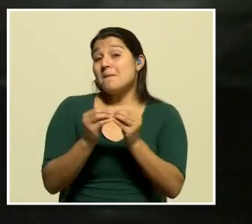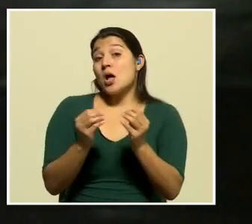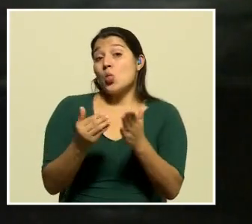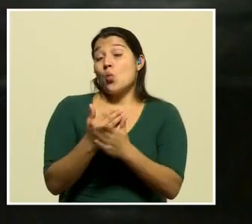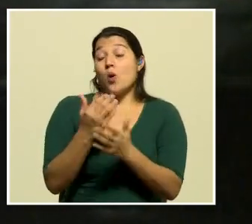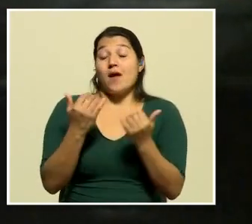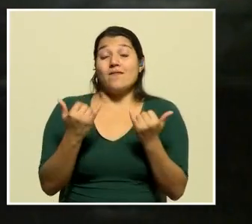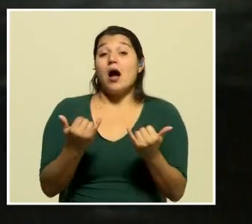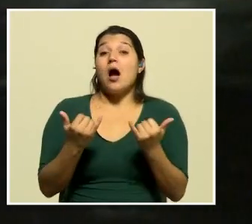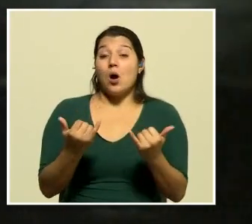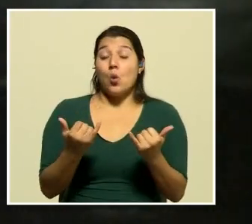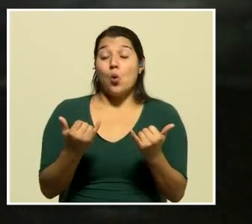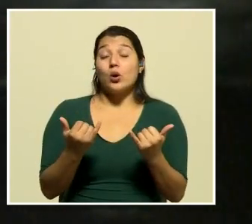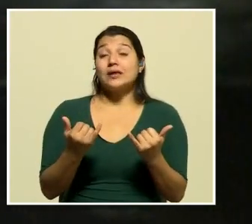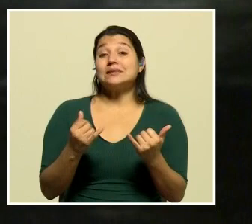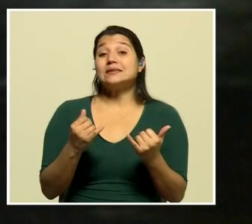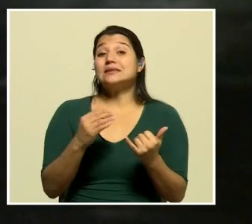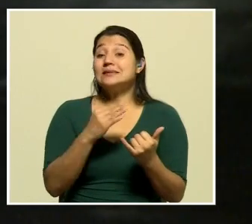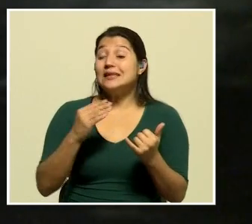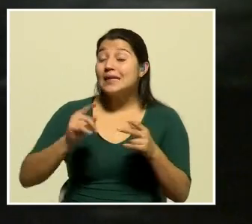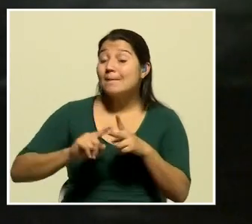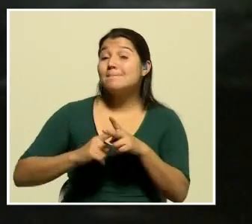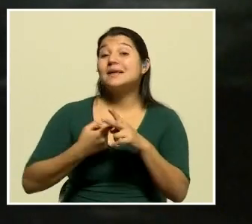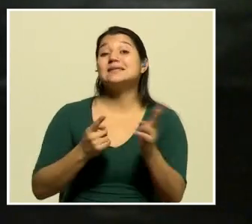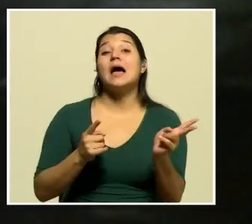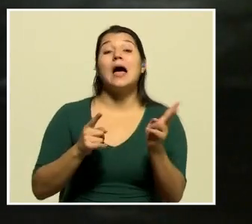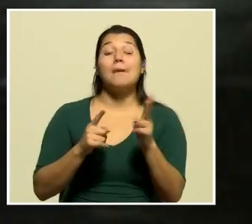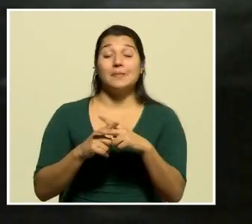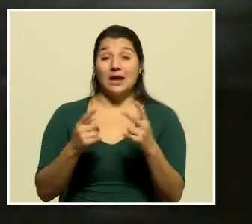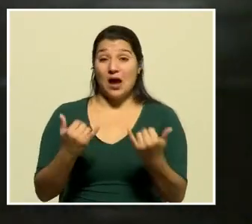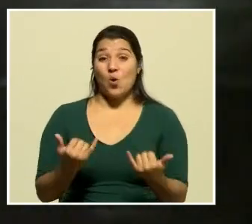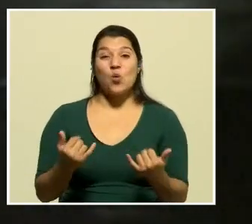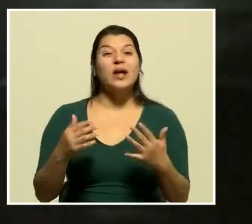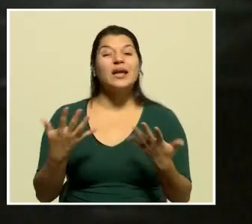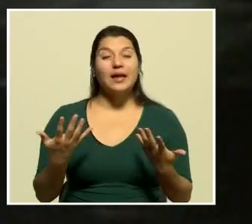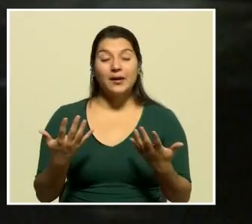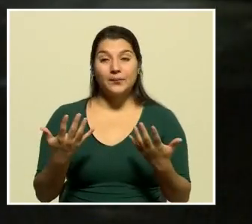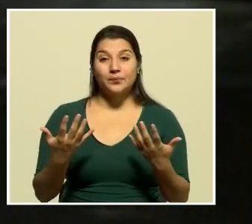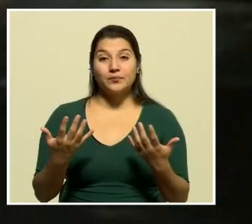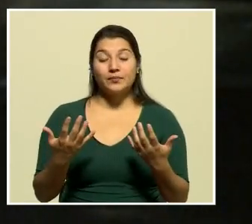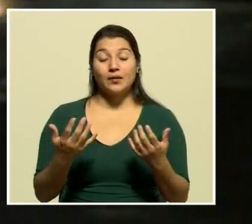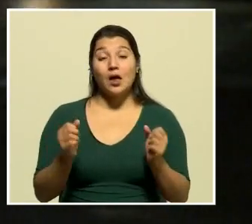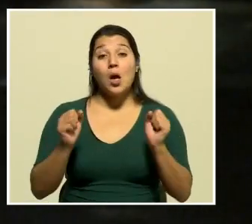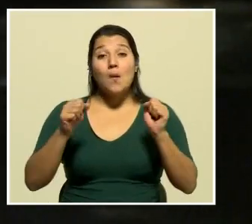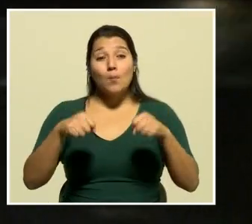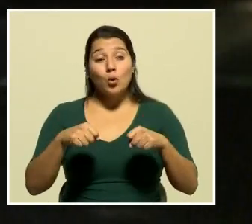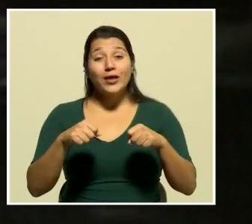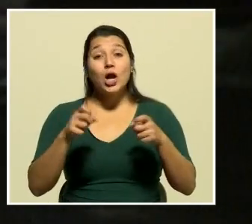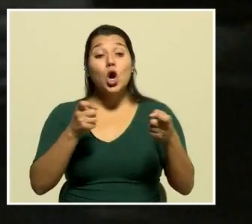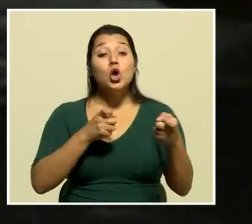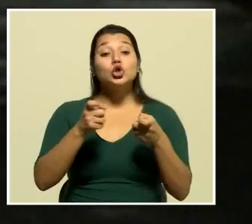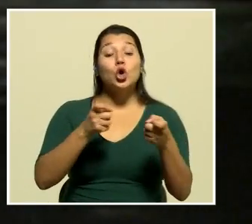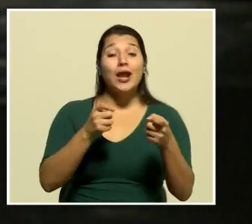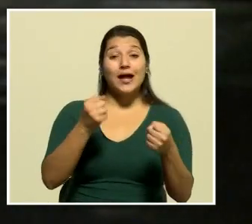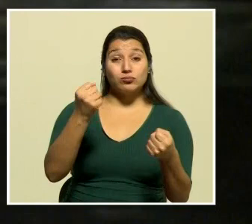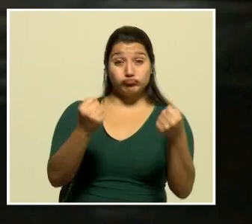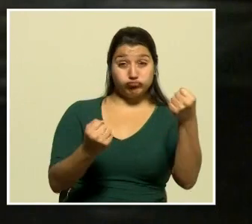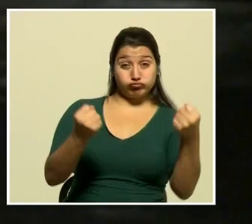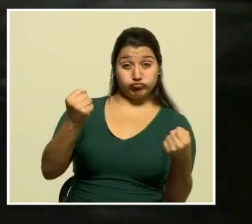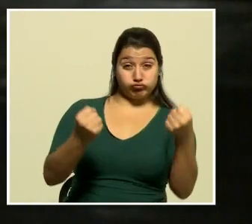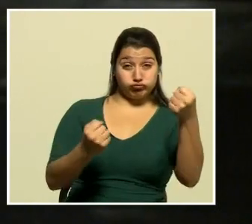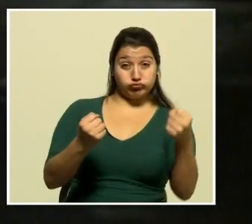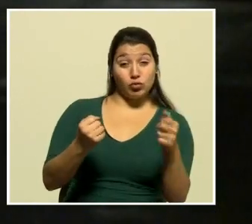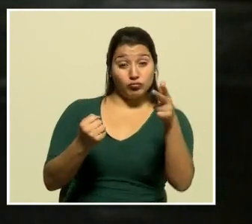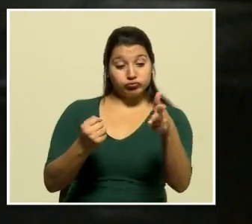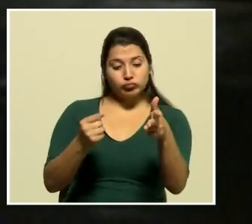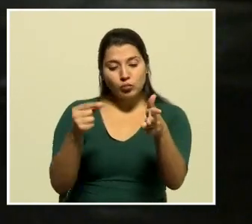este caso se está aplicando o que se va a comenzar a aplicar es precisamente el seguimiento por medio de GPS. Esta mañana las autoridades